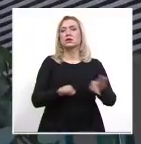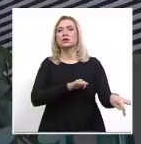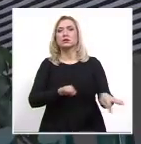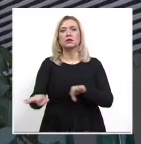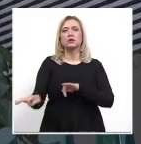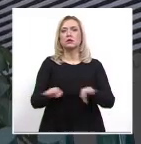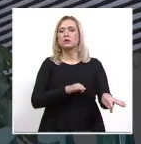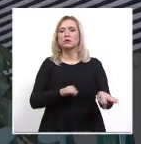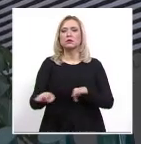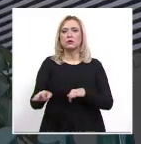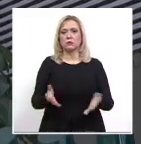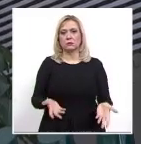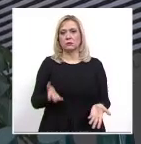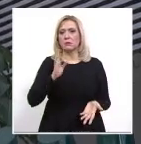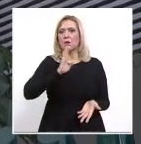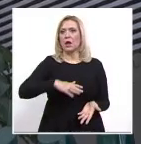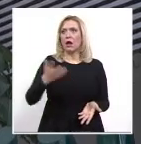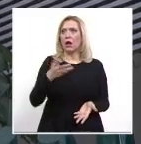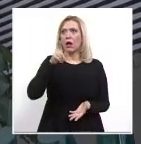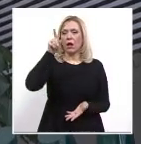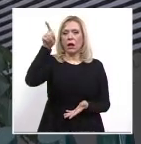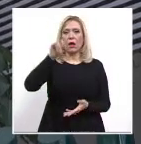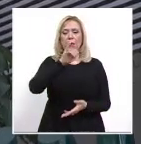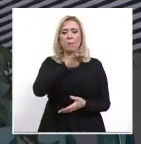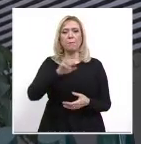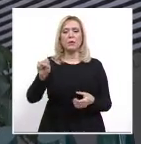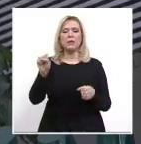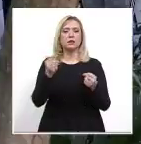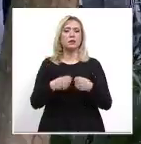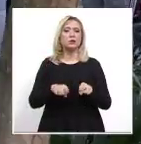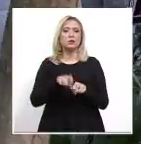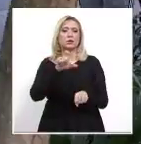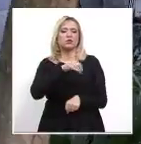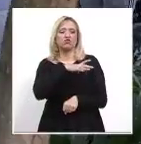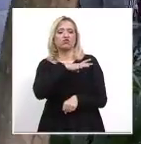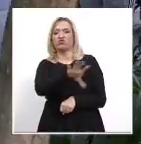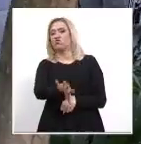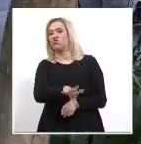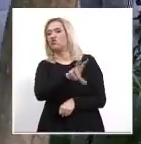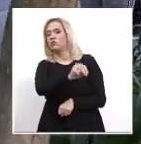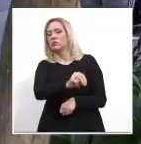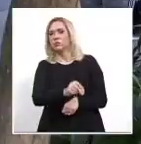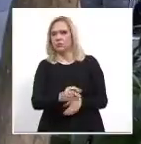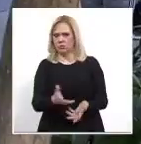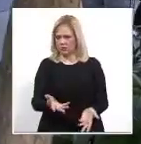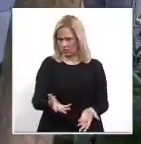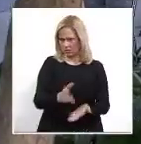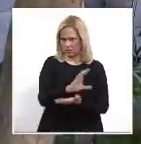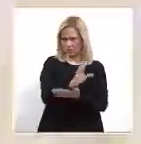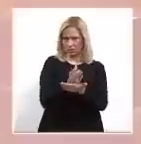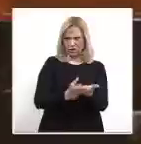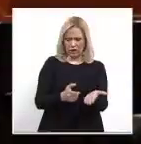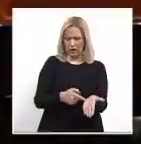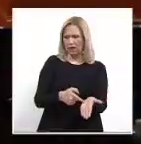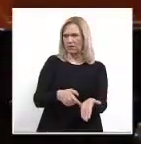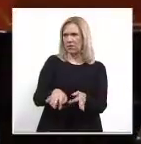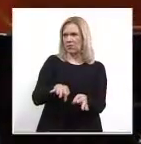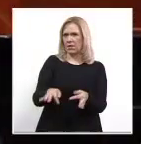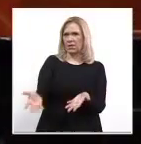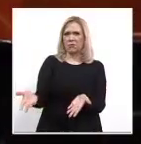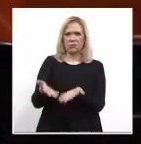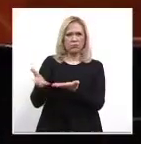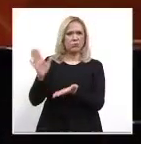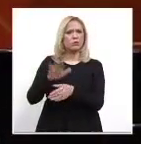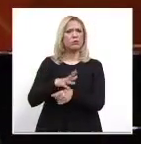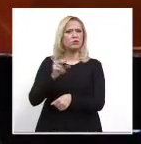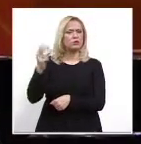administrativa irregular, por lo que no procede cuando se reclama por el incumplimiento de un contrato civil. También estableció